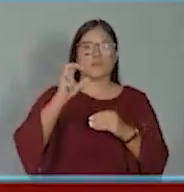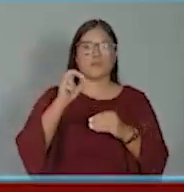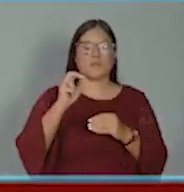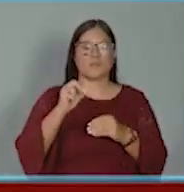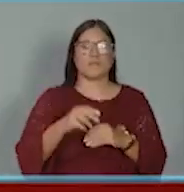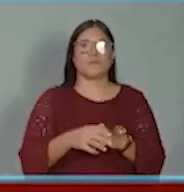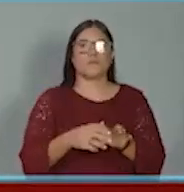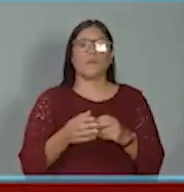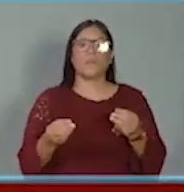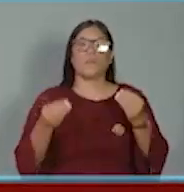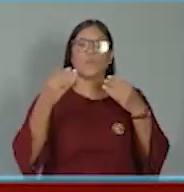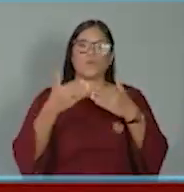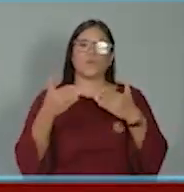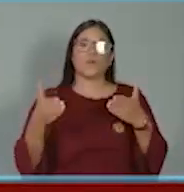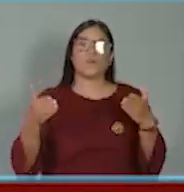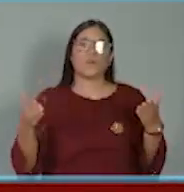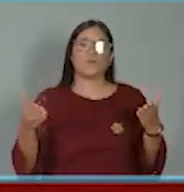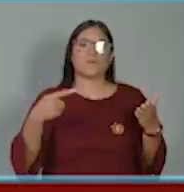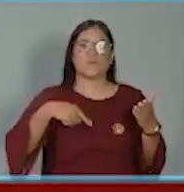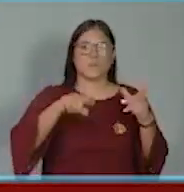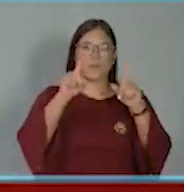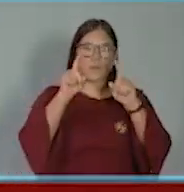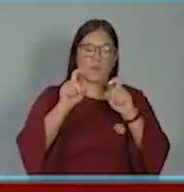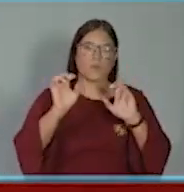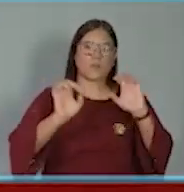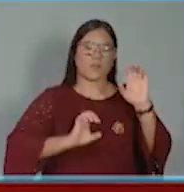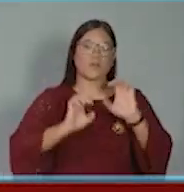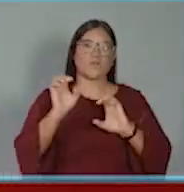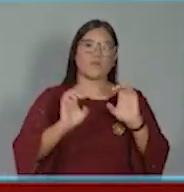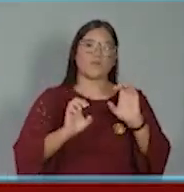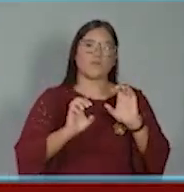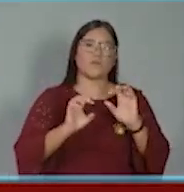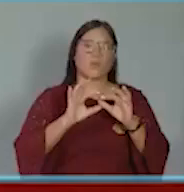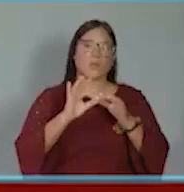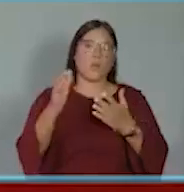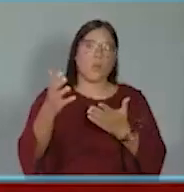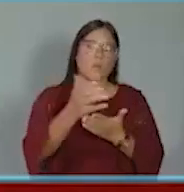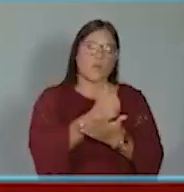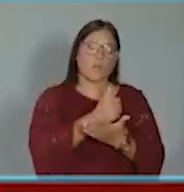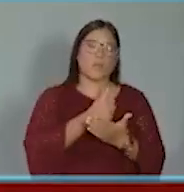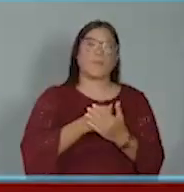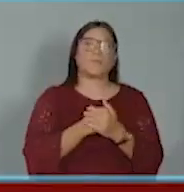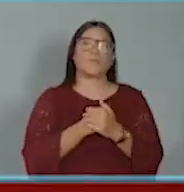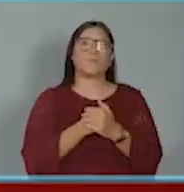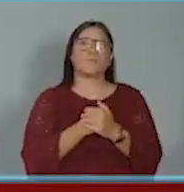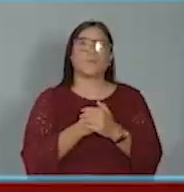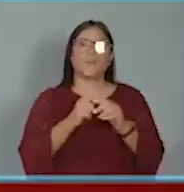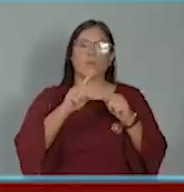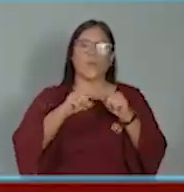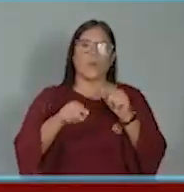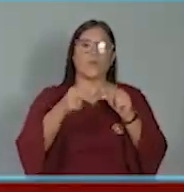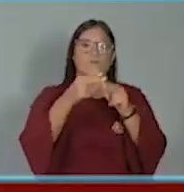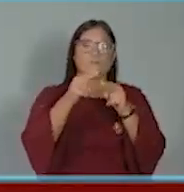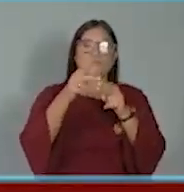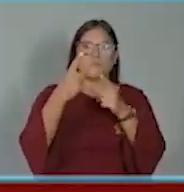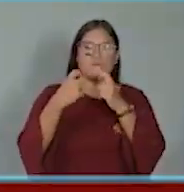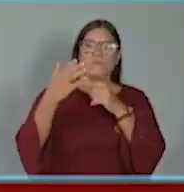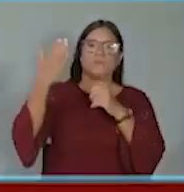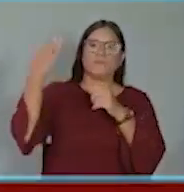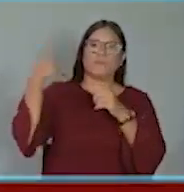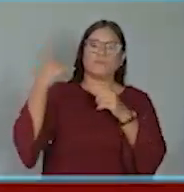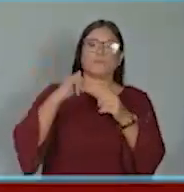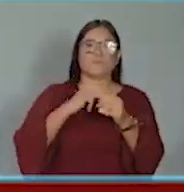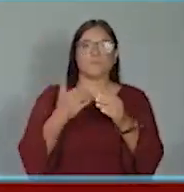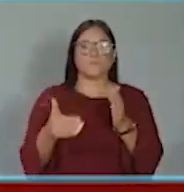algunas cosas como nuestra encuesta de evaluación de la de la de la de la cobertura no se pudieron realizar en el año pasado y